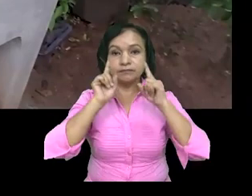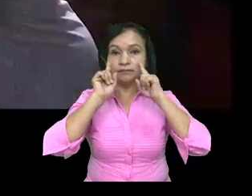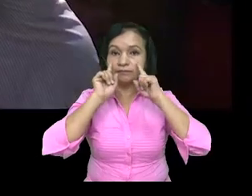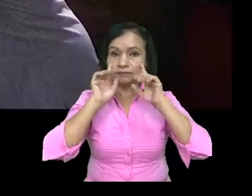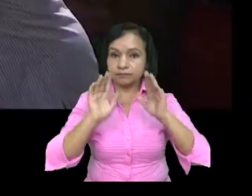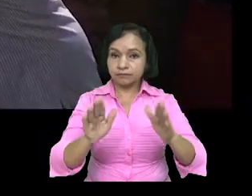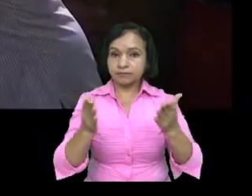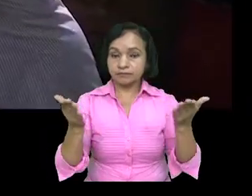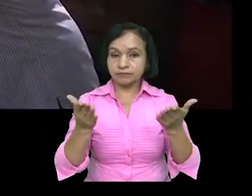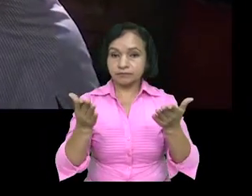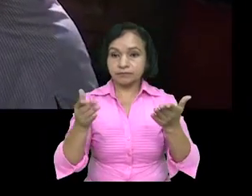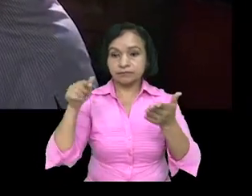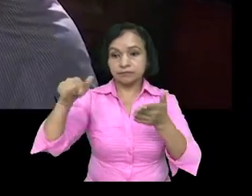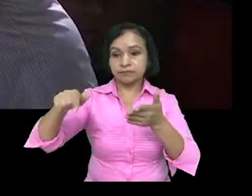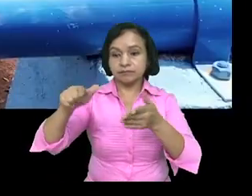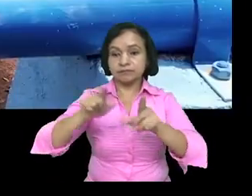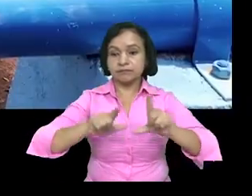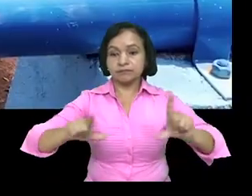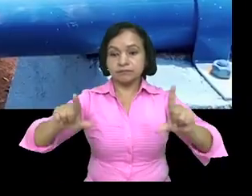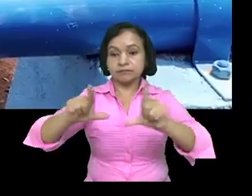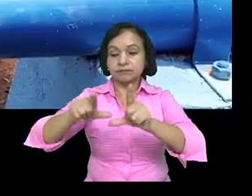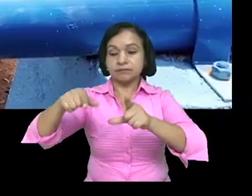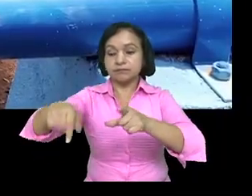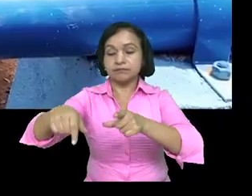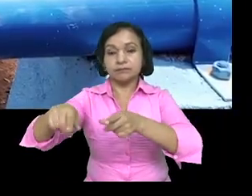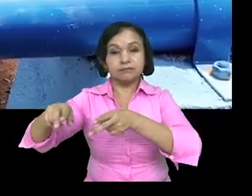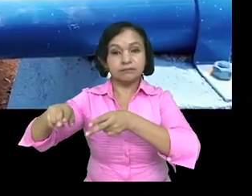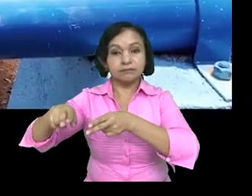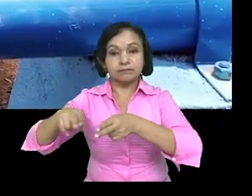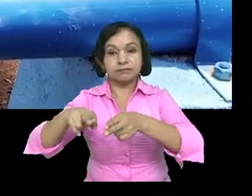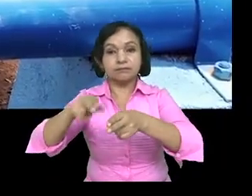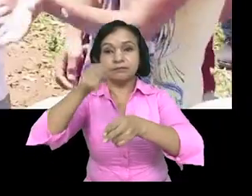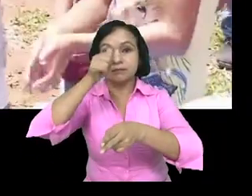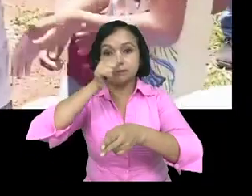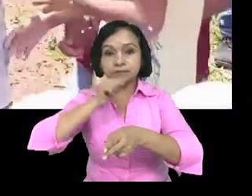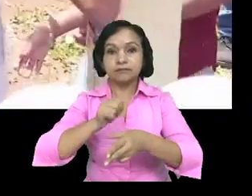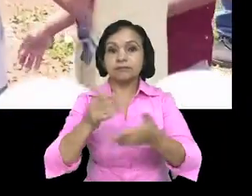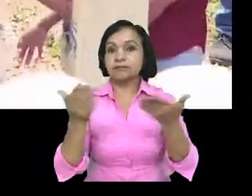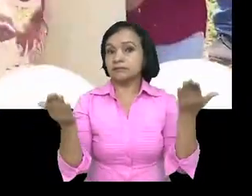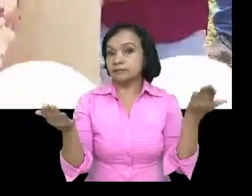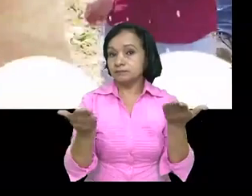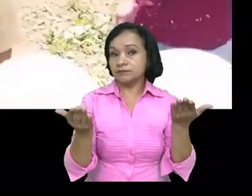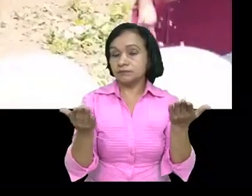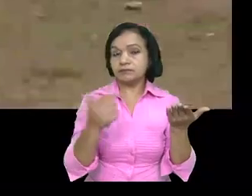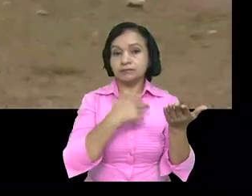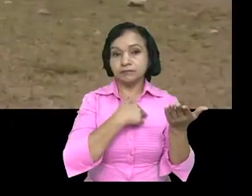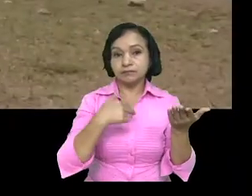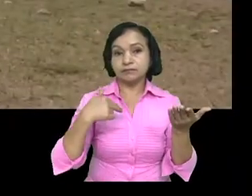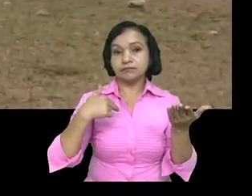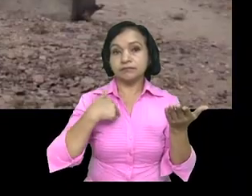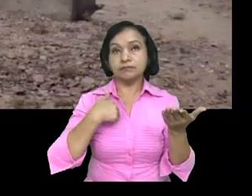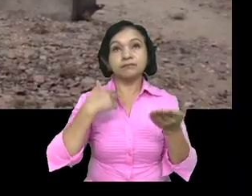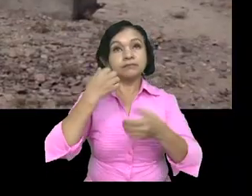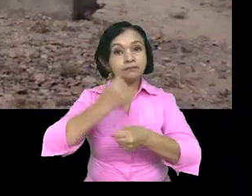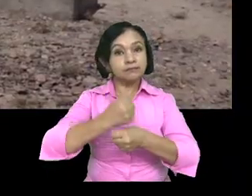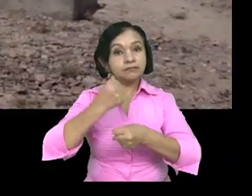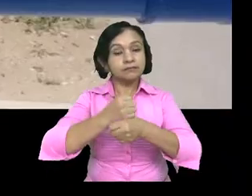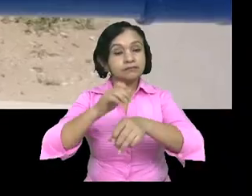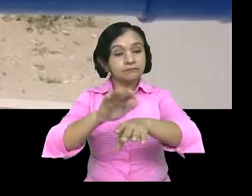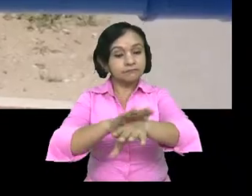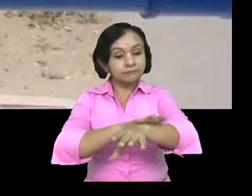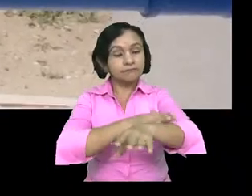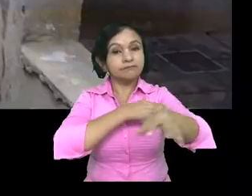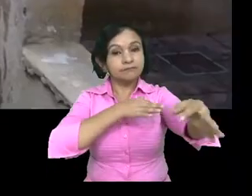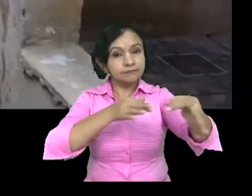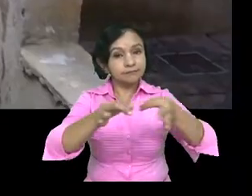también las fuentes de agua. Ah, y, claro. Y eso significa que pasemos, ¿verdad?, por un trabajo de